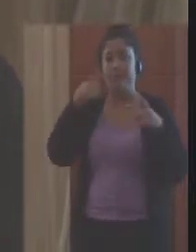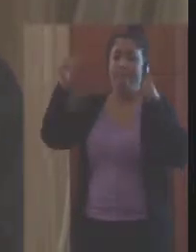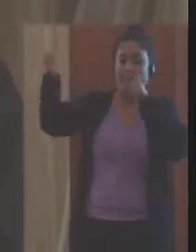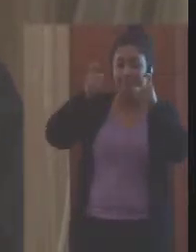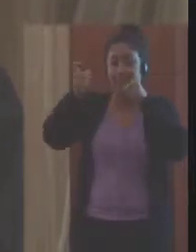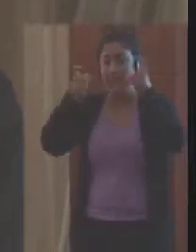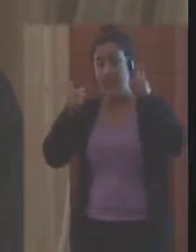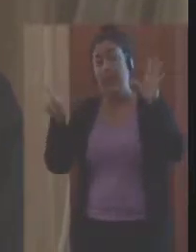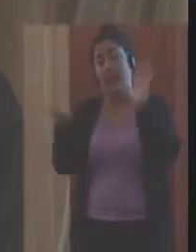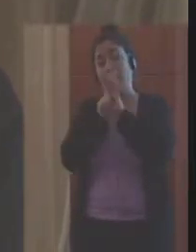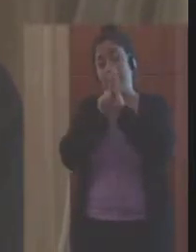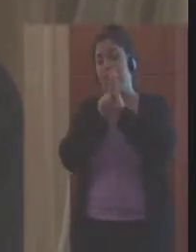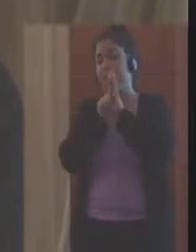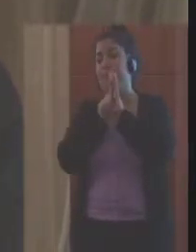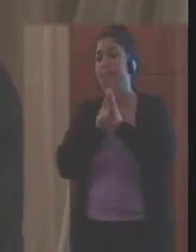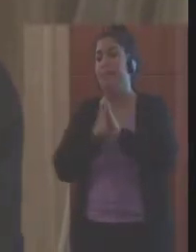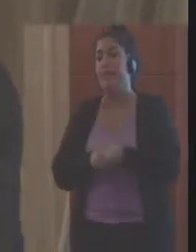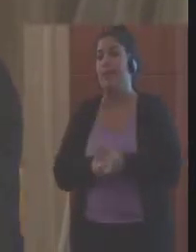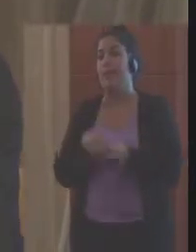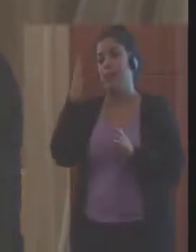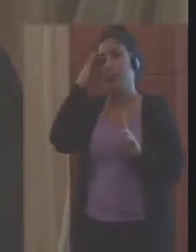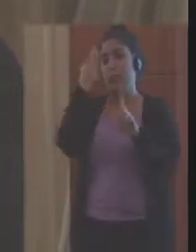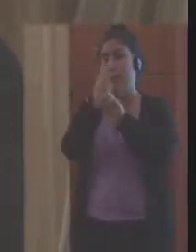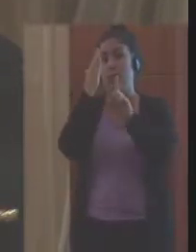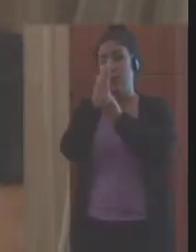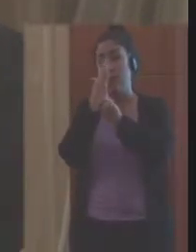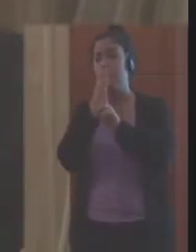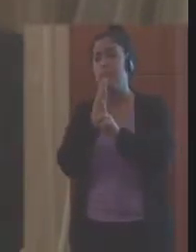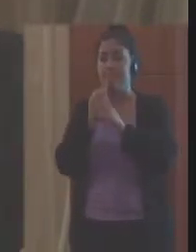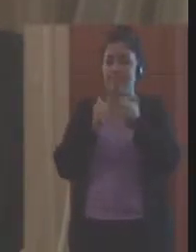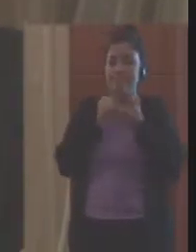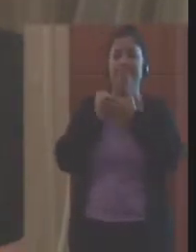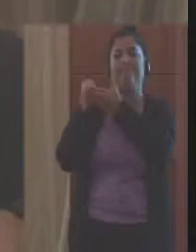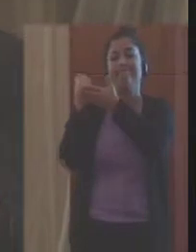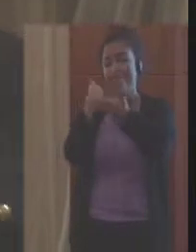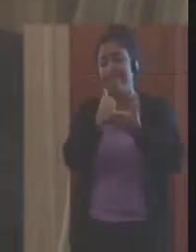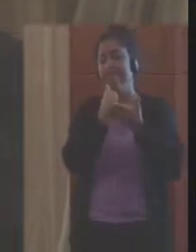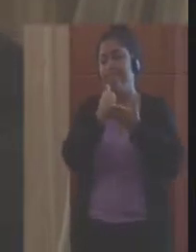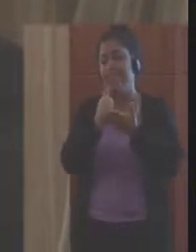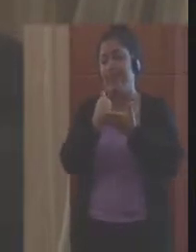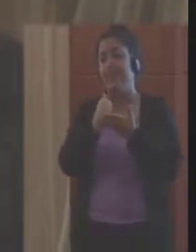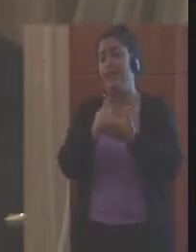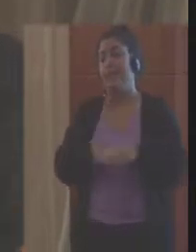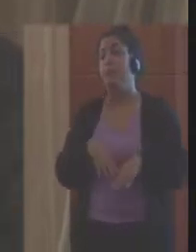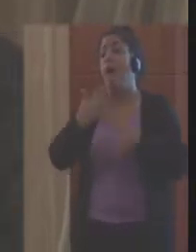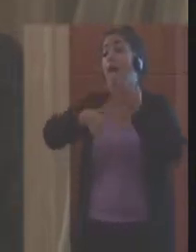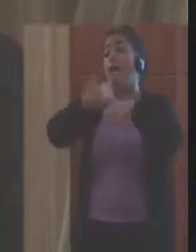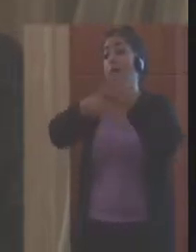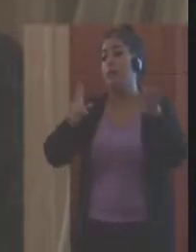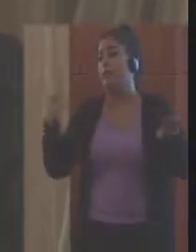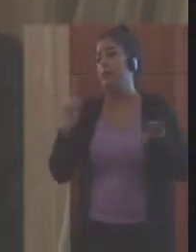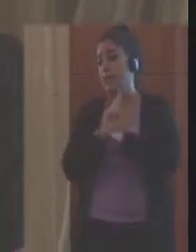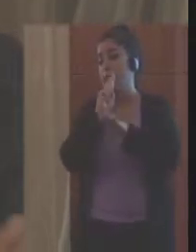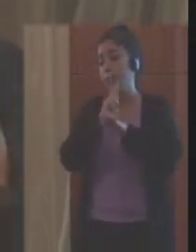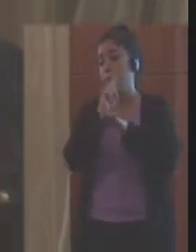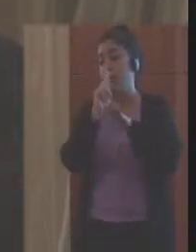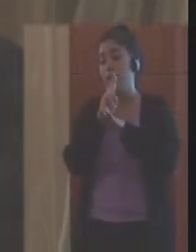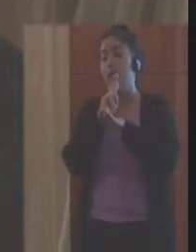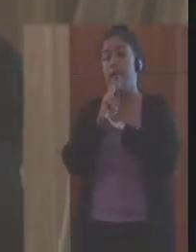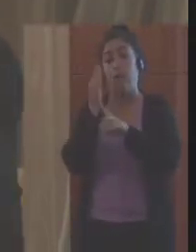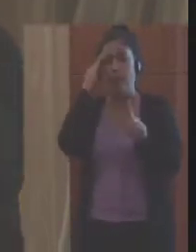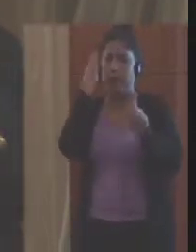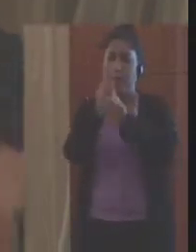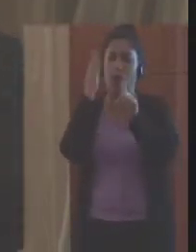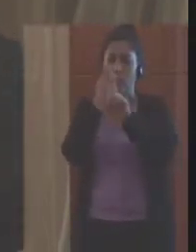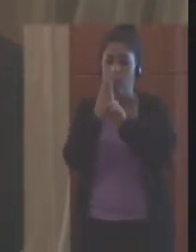ley those para two pieces of desastres legislation y we esas hope dos will legislaciones be esperamos utilized que se utilicen to create the necessary para legislative crear framework el to marco underpin